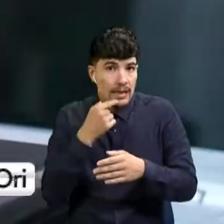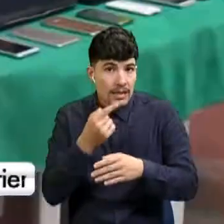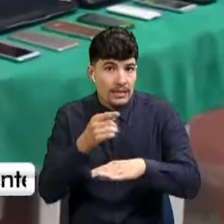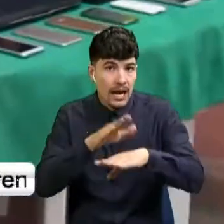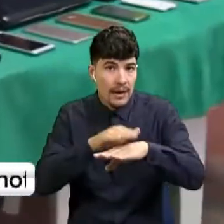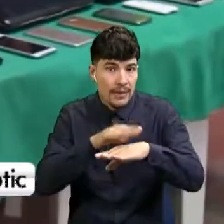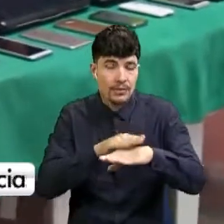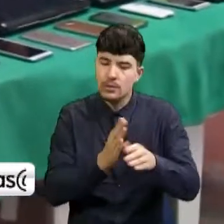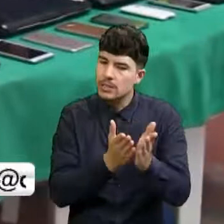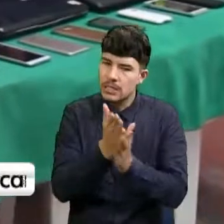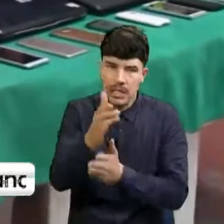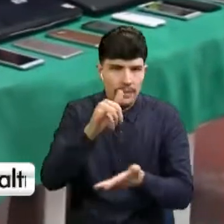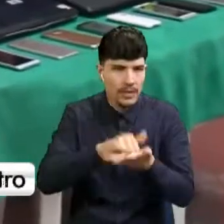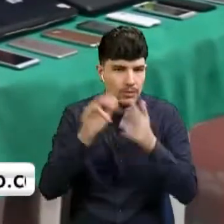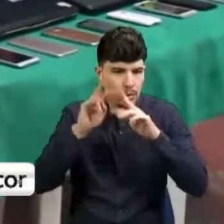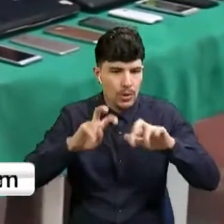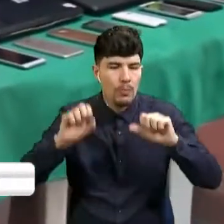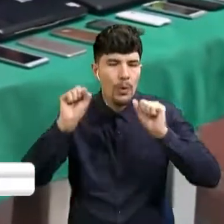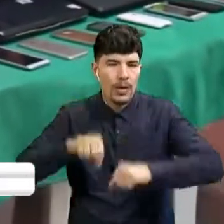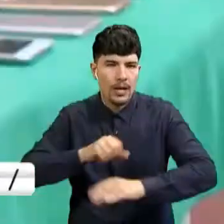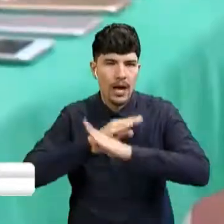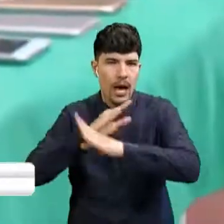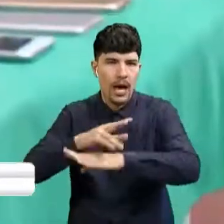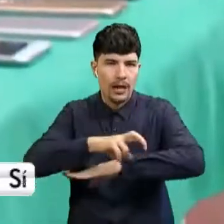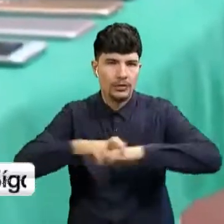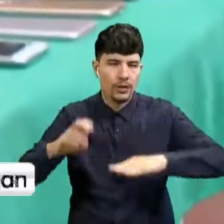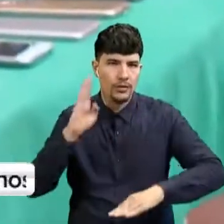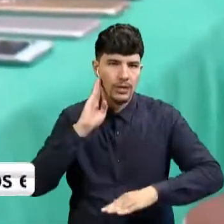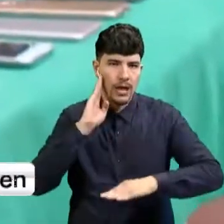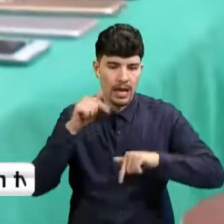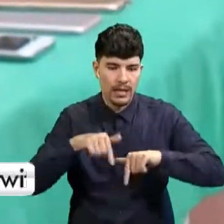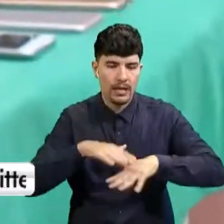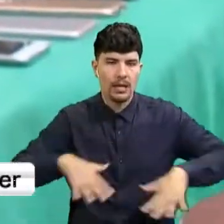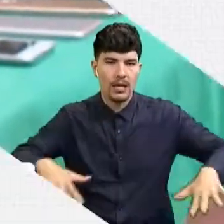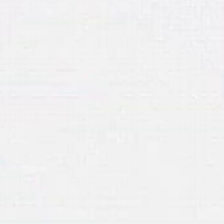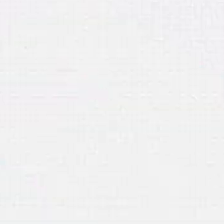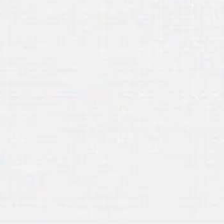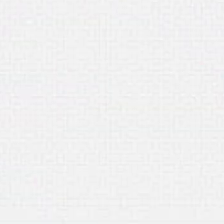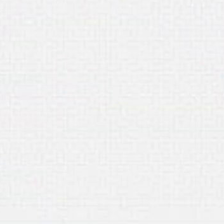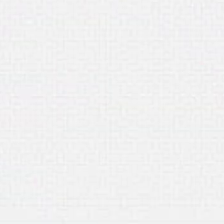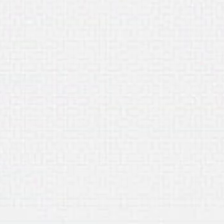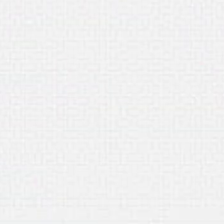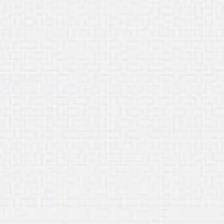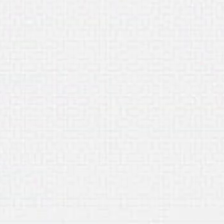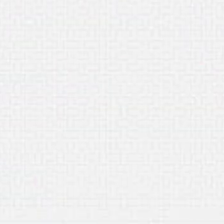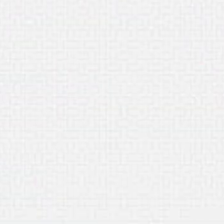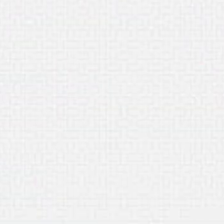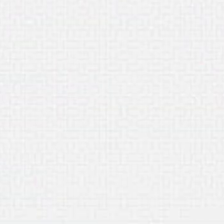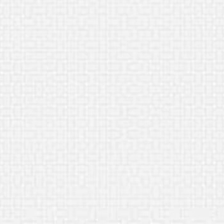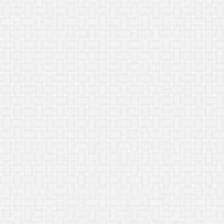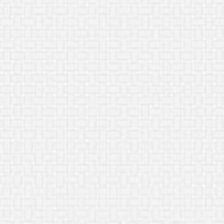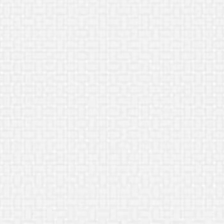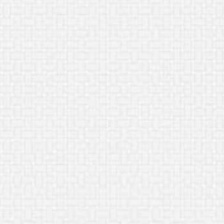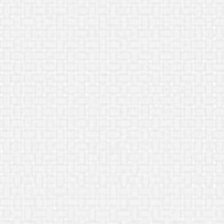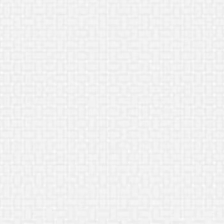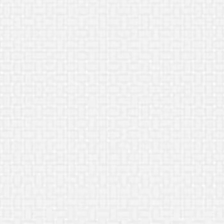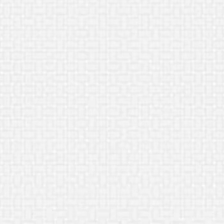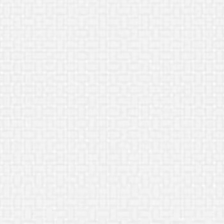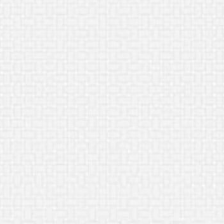estos operativos para contrarrestar este delito en el área metropolitana de bucaramanga ganando poco